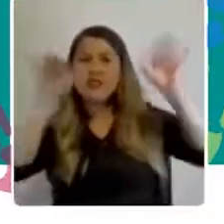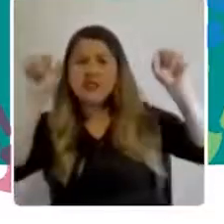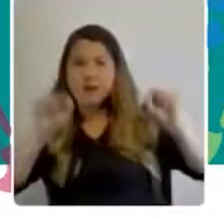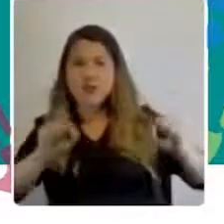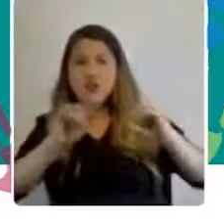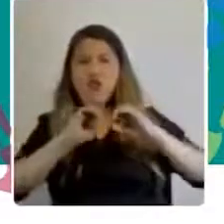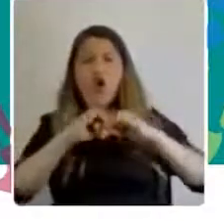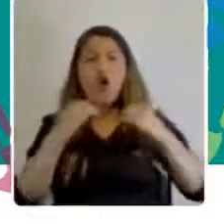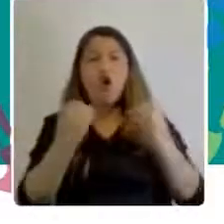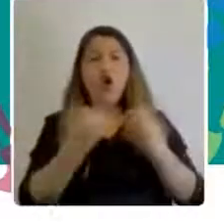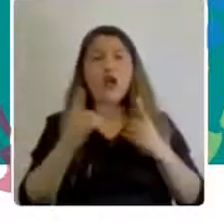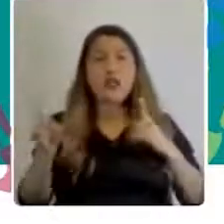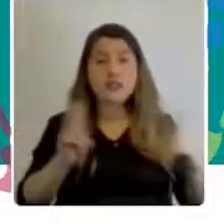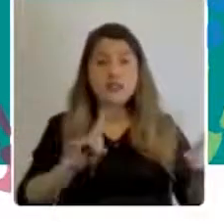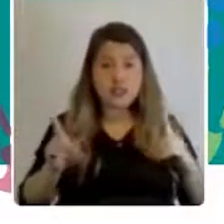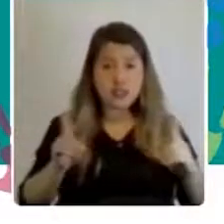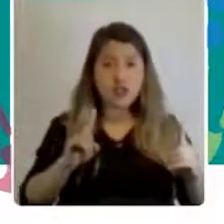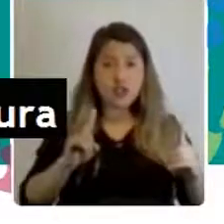¿no?